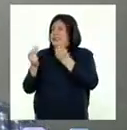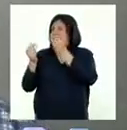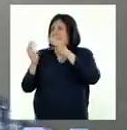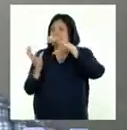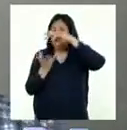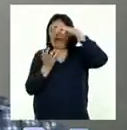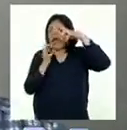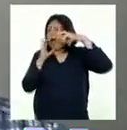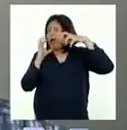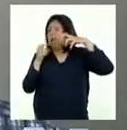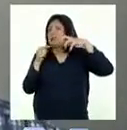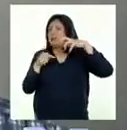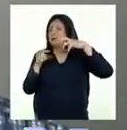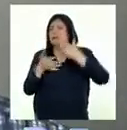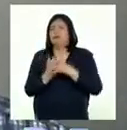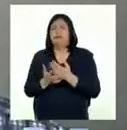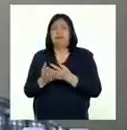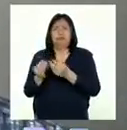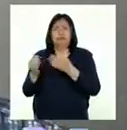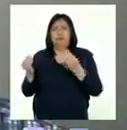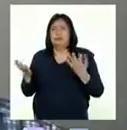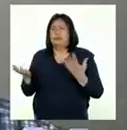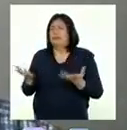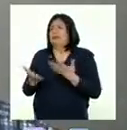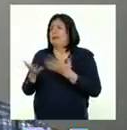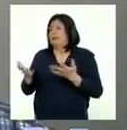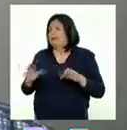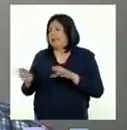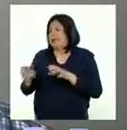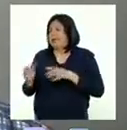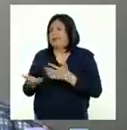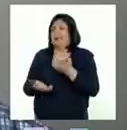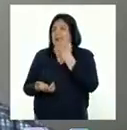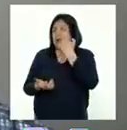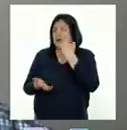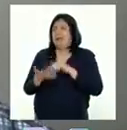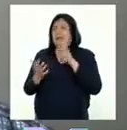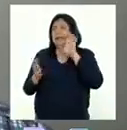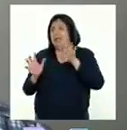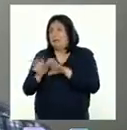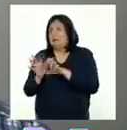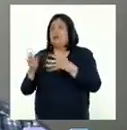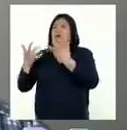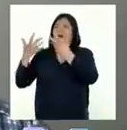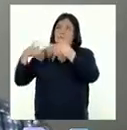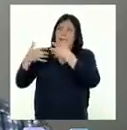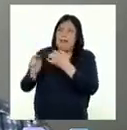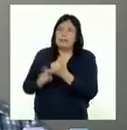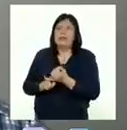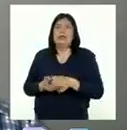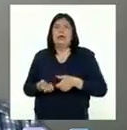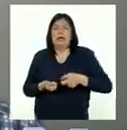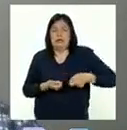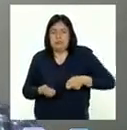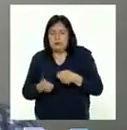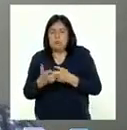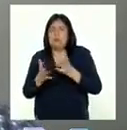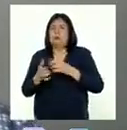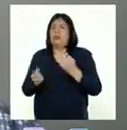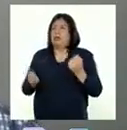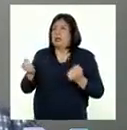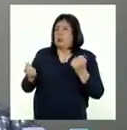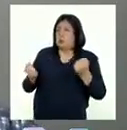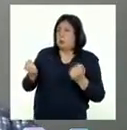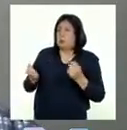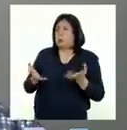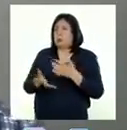calentamiento global es la intensificación de actividades del hombre, actividades como industria, como agricultura, como transporte,